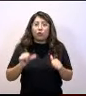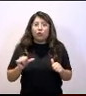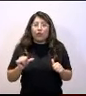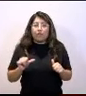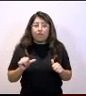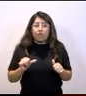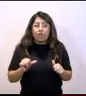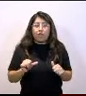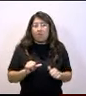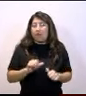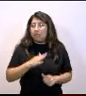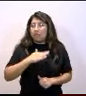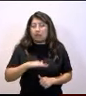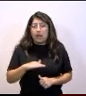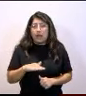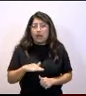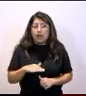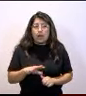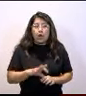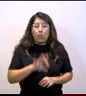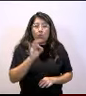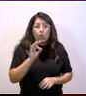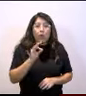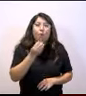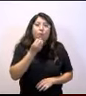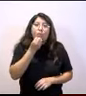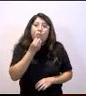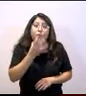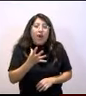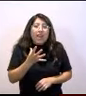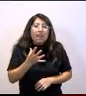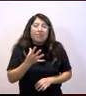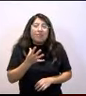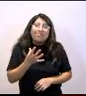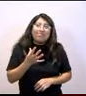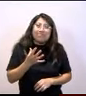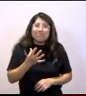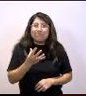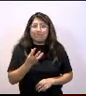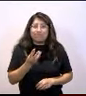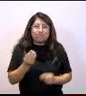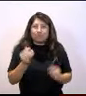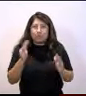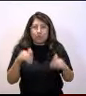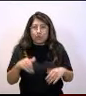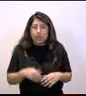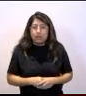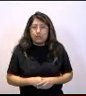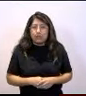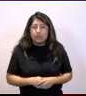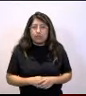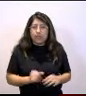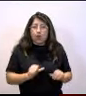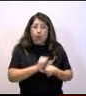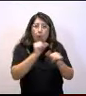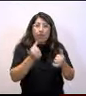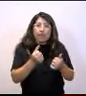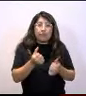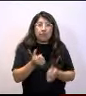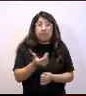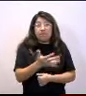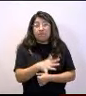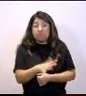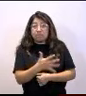mala manera, porque opción buena en su aplicación, desde luego, no la hay. Se puede aplicar de una manera